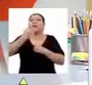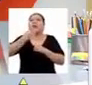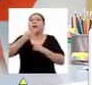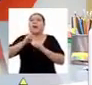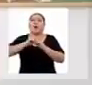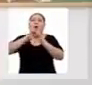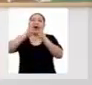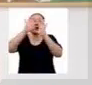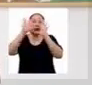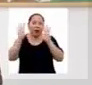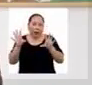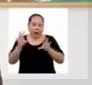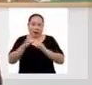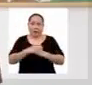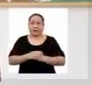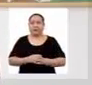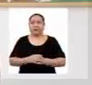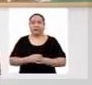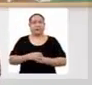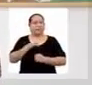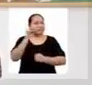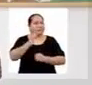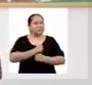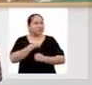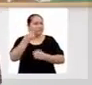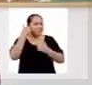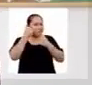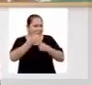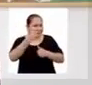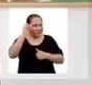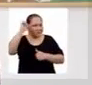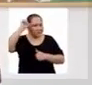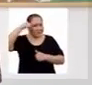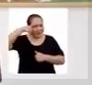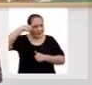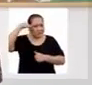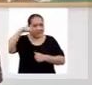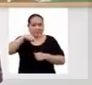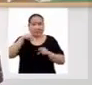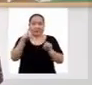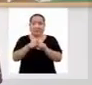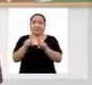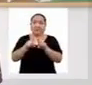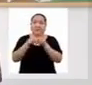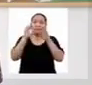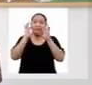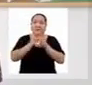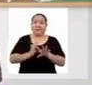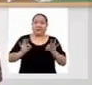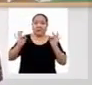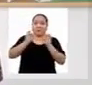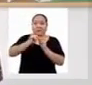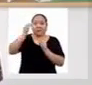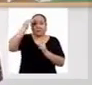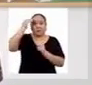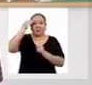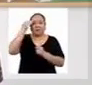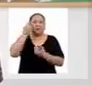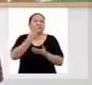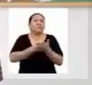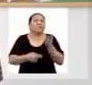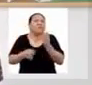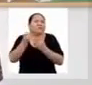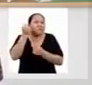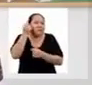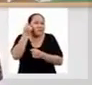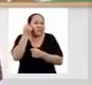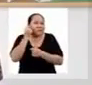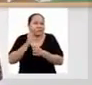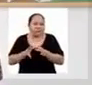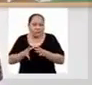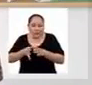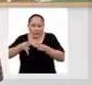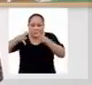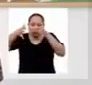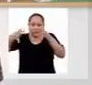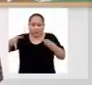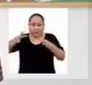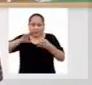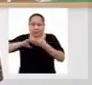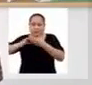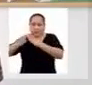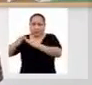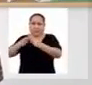¿no, profesora? Qué bien que lo recuerdes. También es importante saber qué estamos entendiendo por tamaño de la